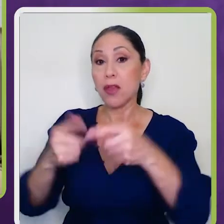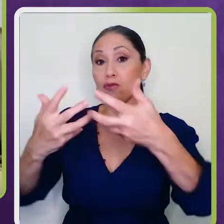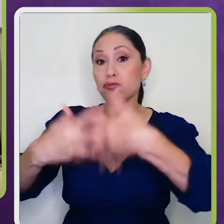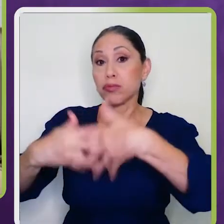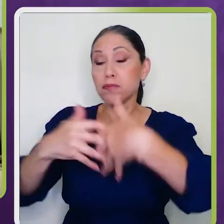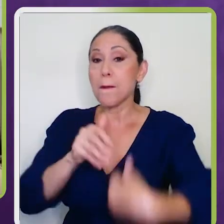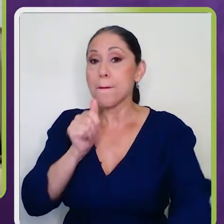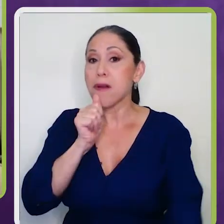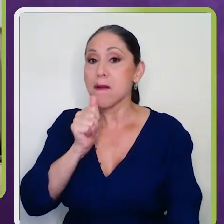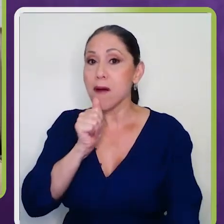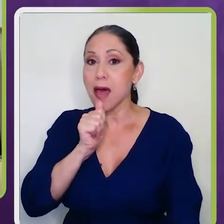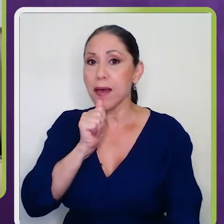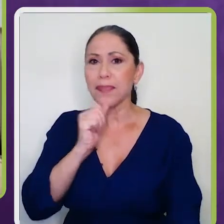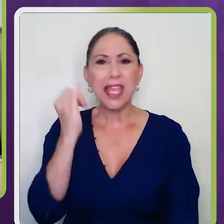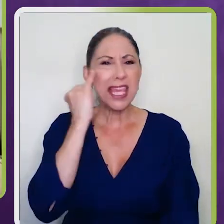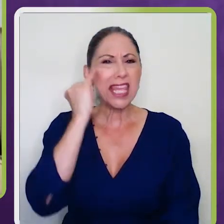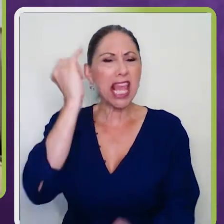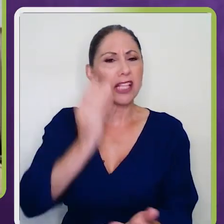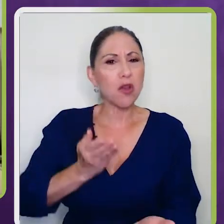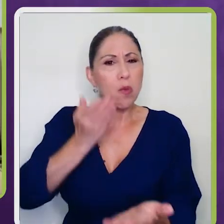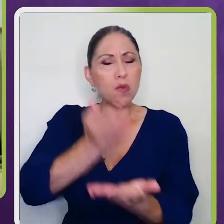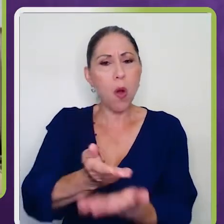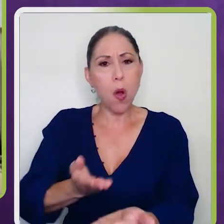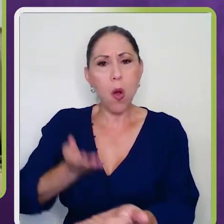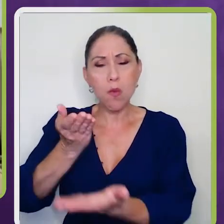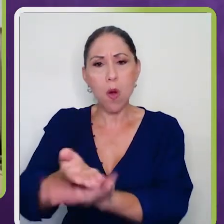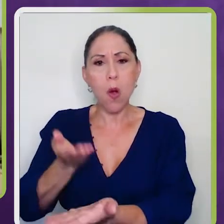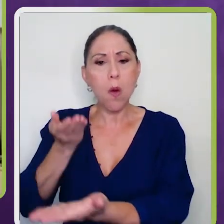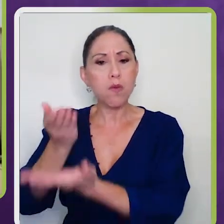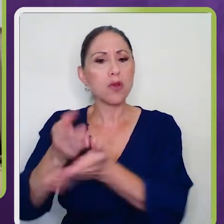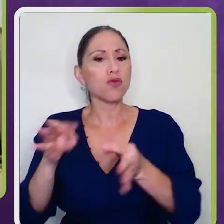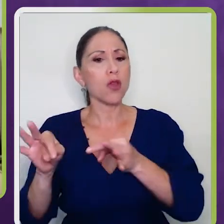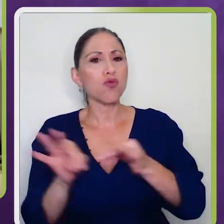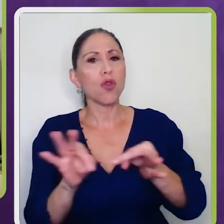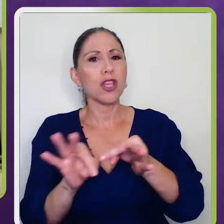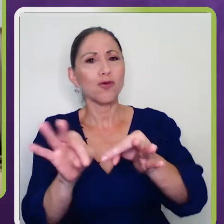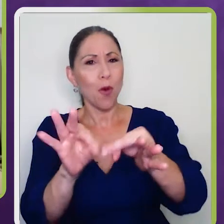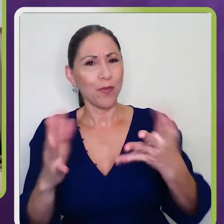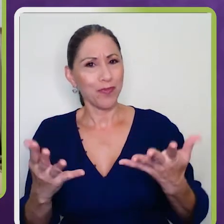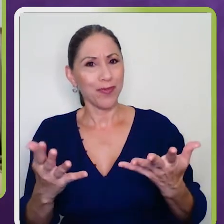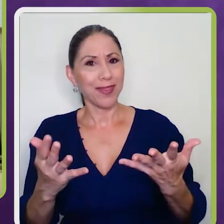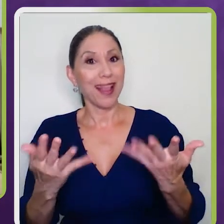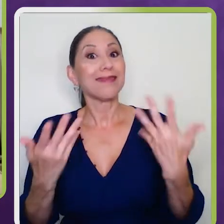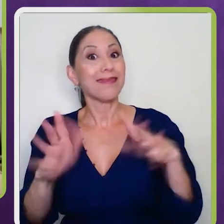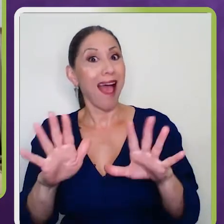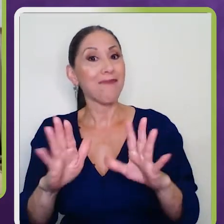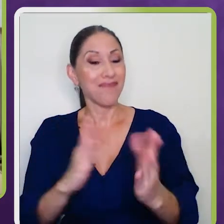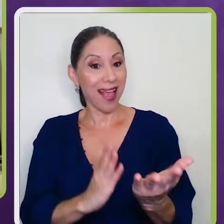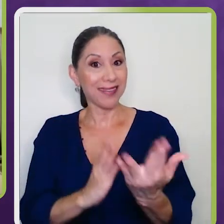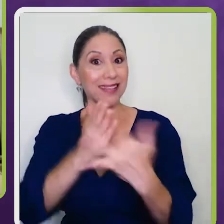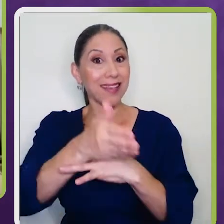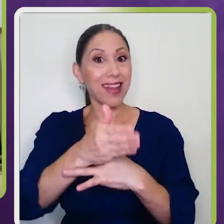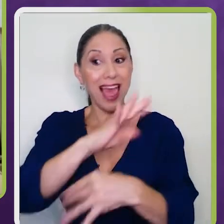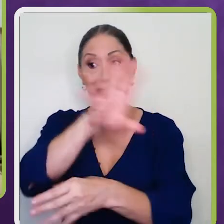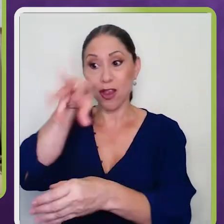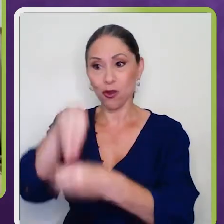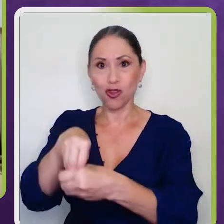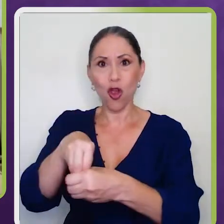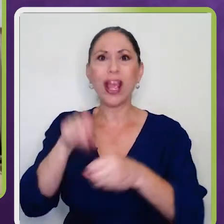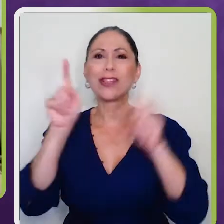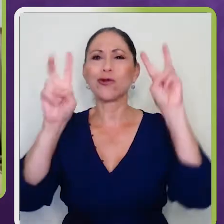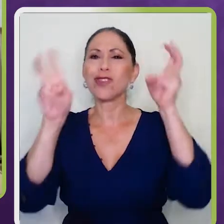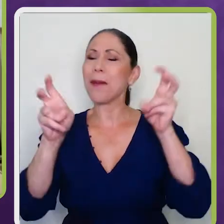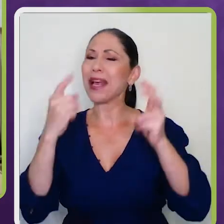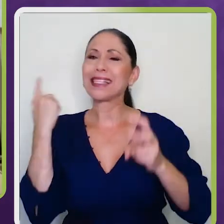las iniciativas de turismo que han tomado la inclusión y la accesibilidad como un eje transversal de